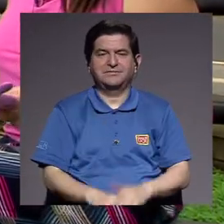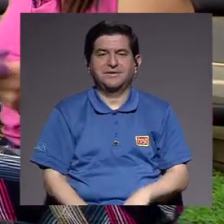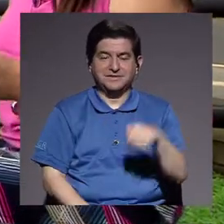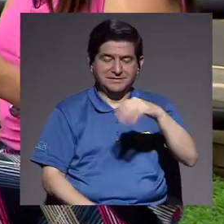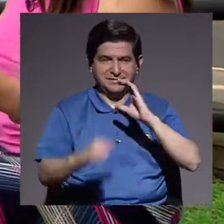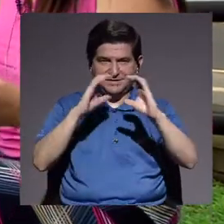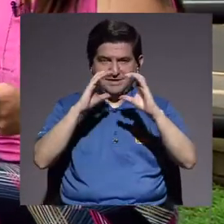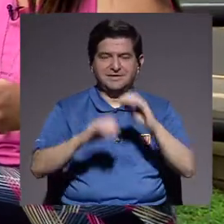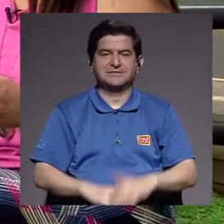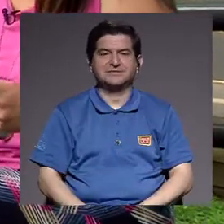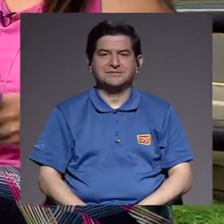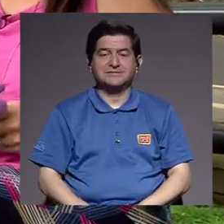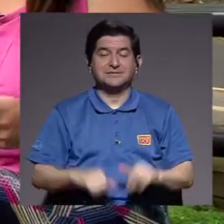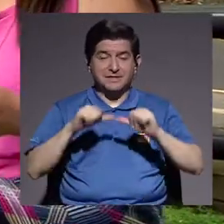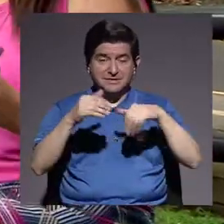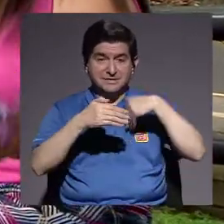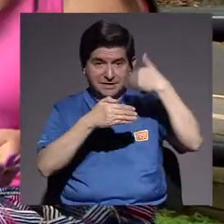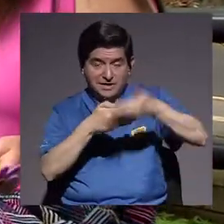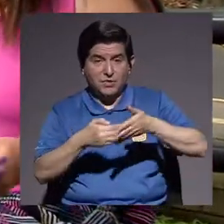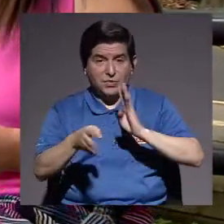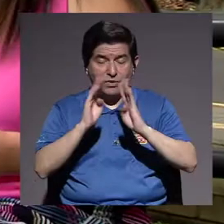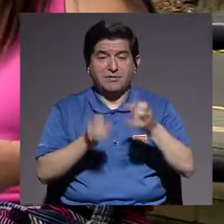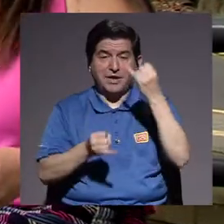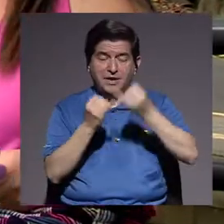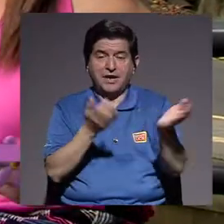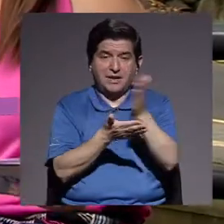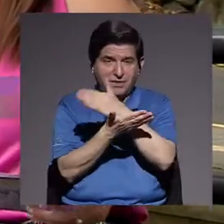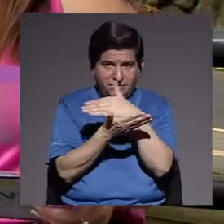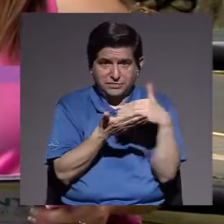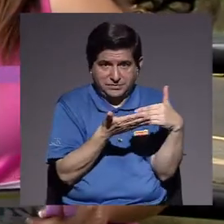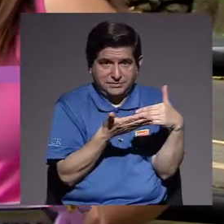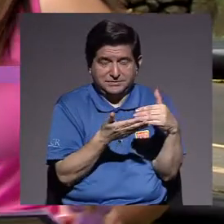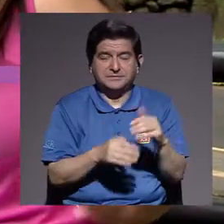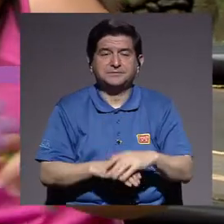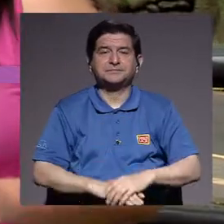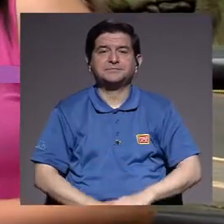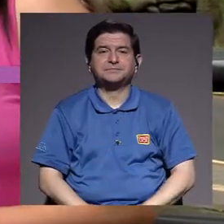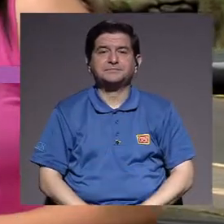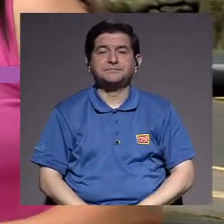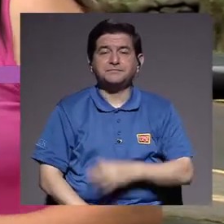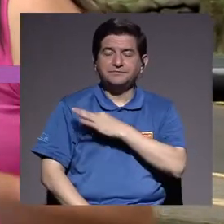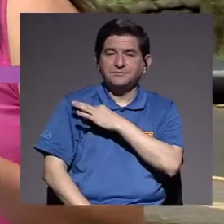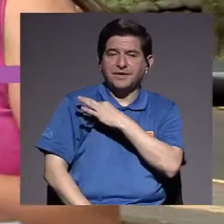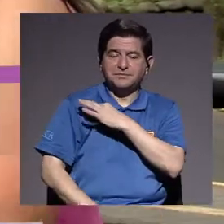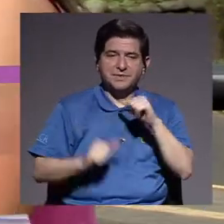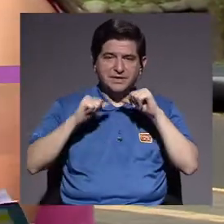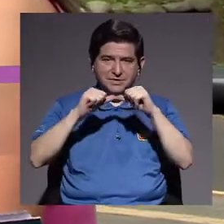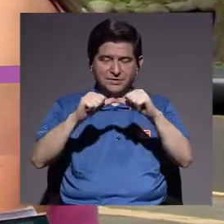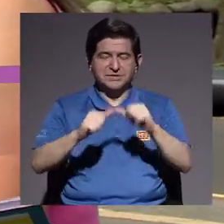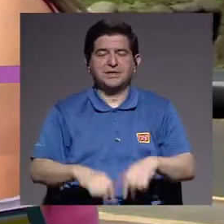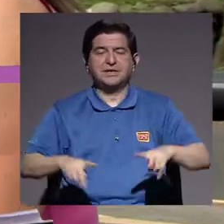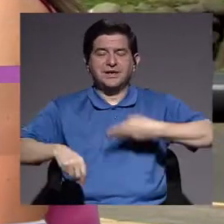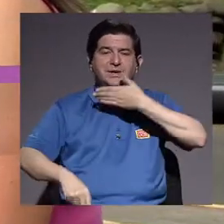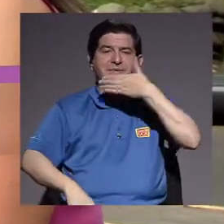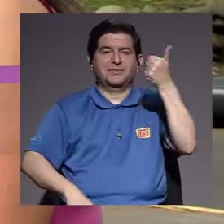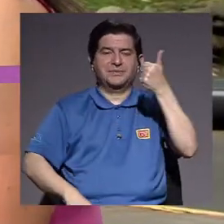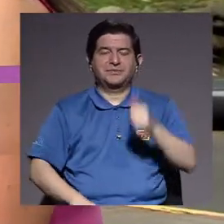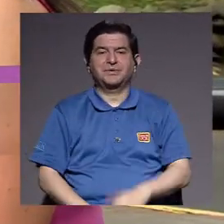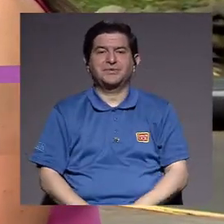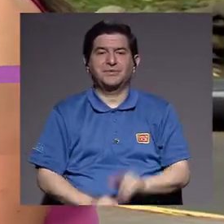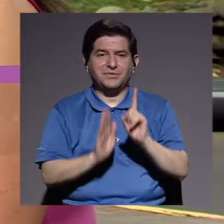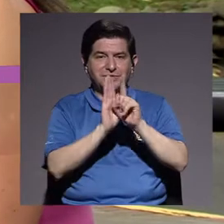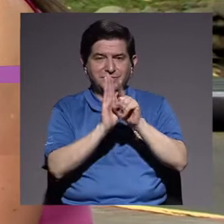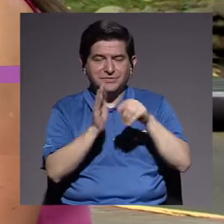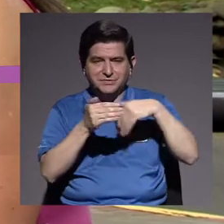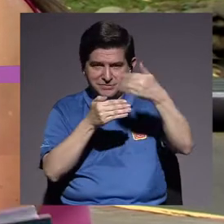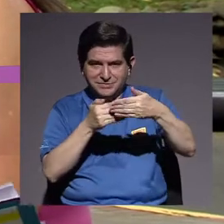conversación. Vamos a seguir conversando un poquitito ya en nuestro último segmento. Los invito a que continúen con más de Vivir Mejor en unos